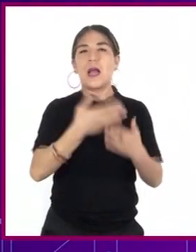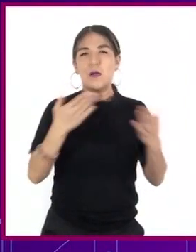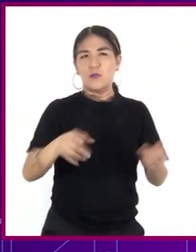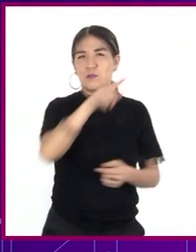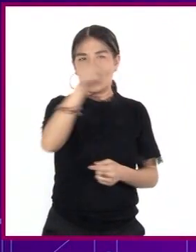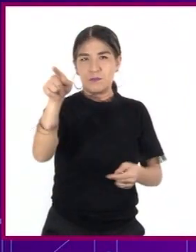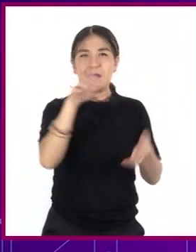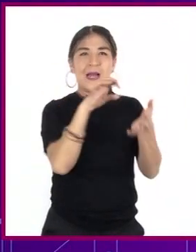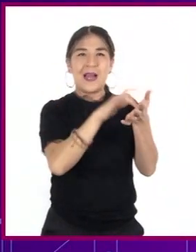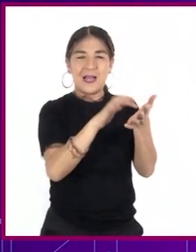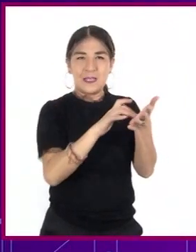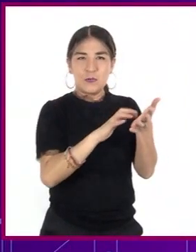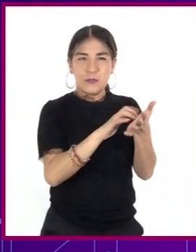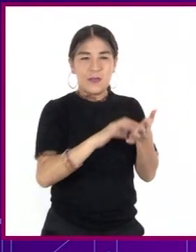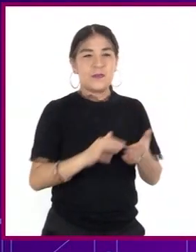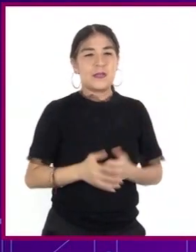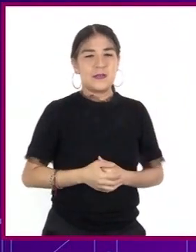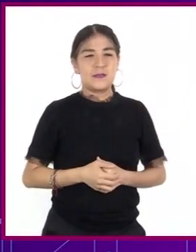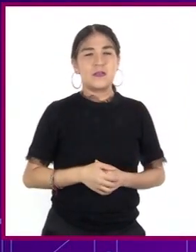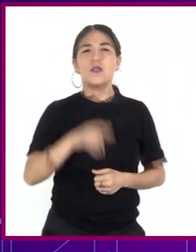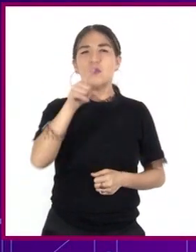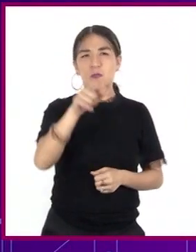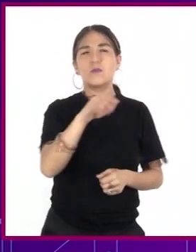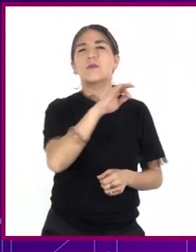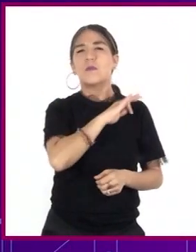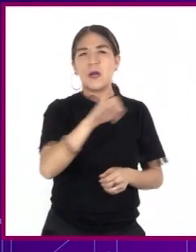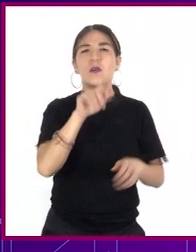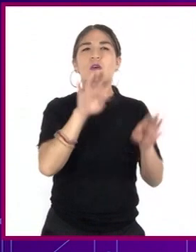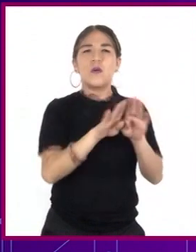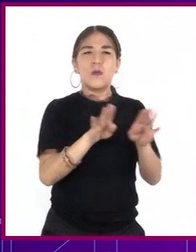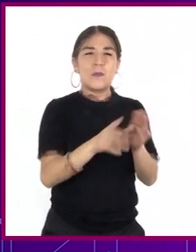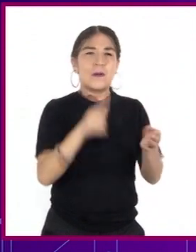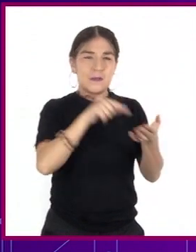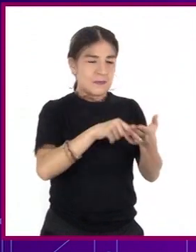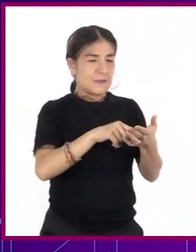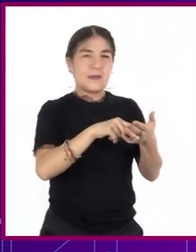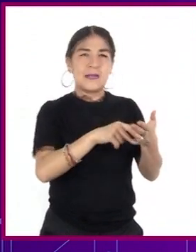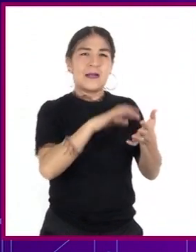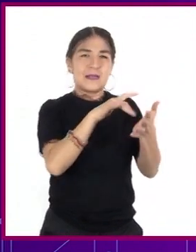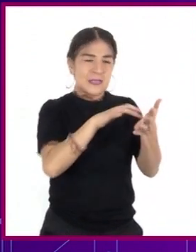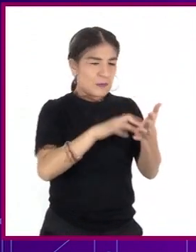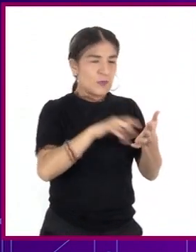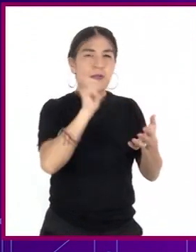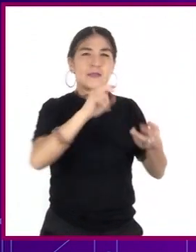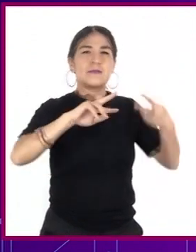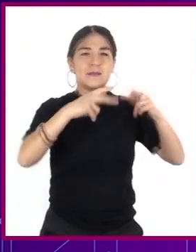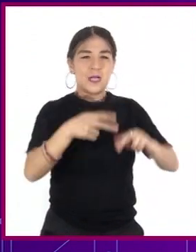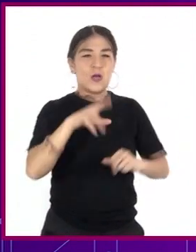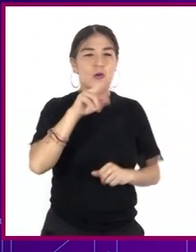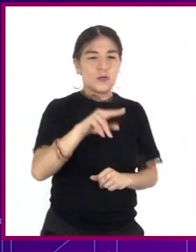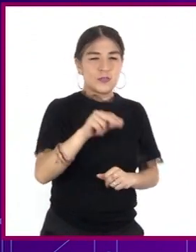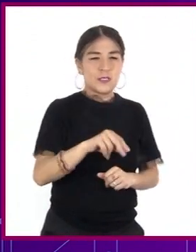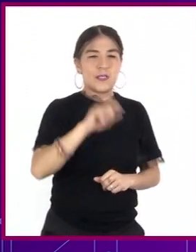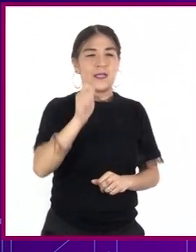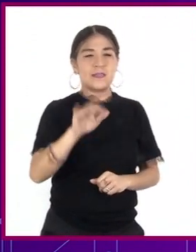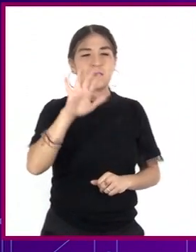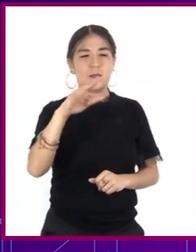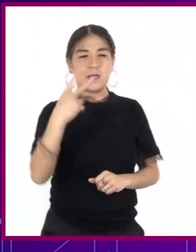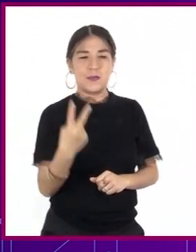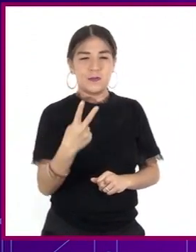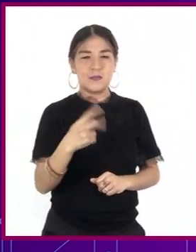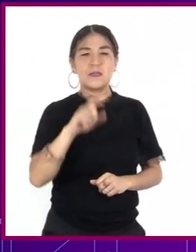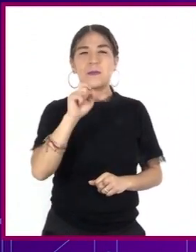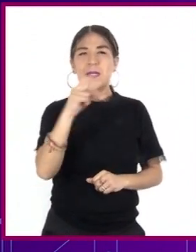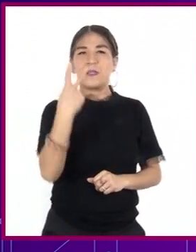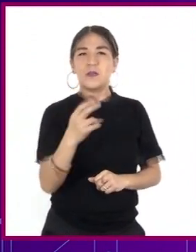calculadora o a mano, realicen la conversión de 80, 52 y 22 centímetros,